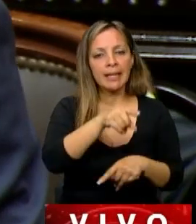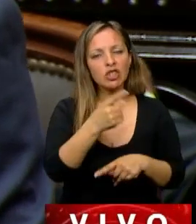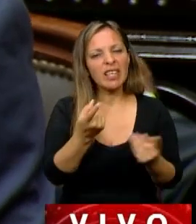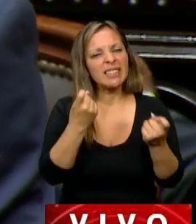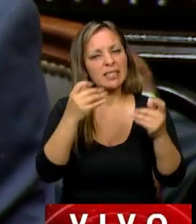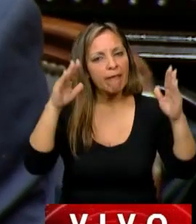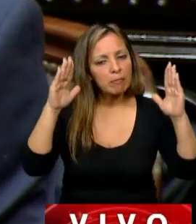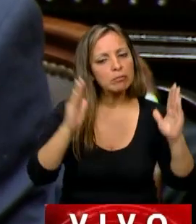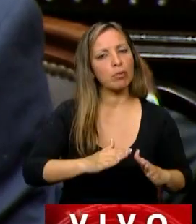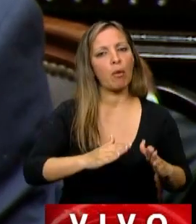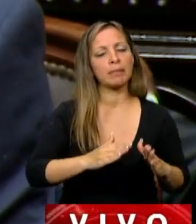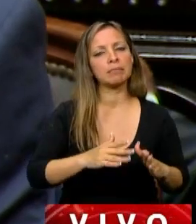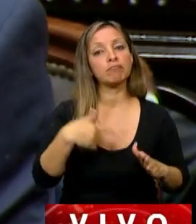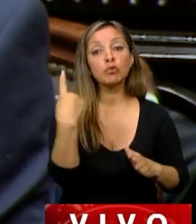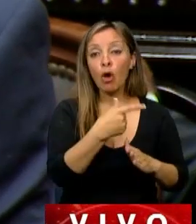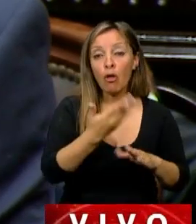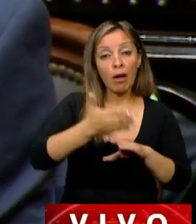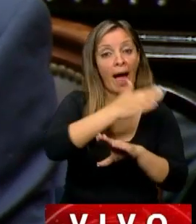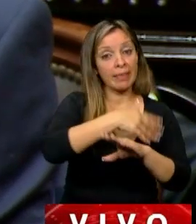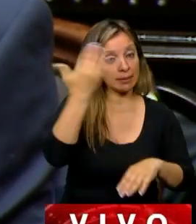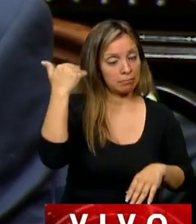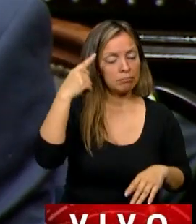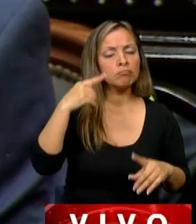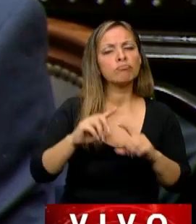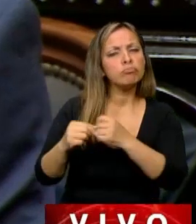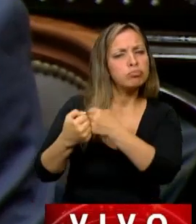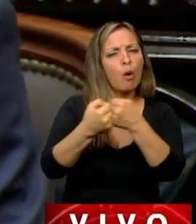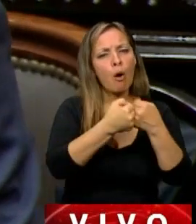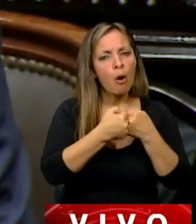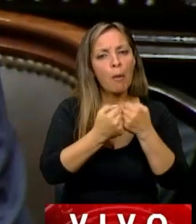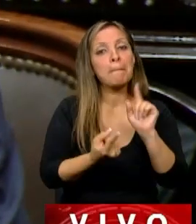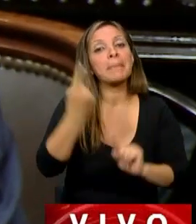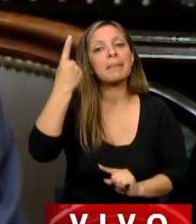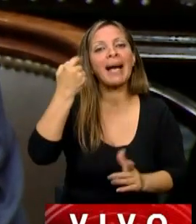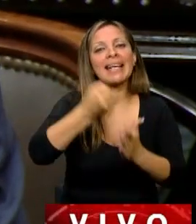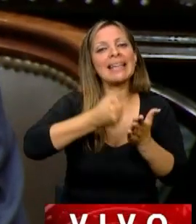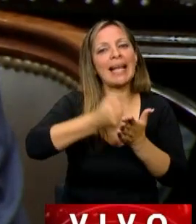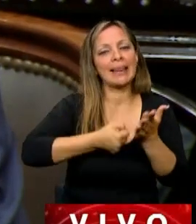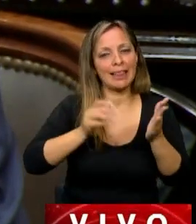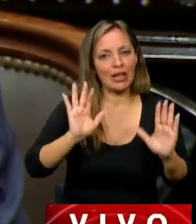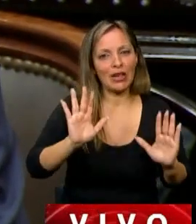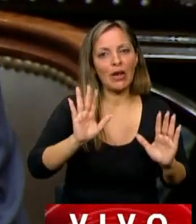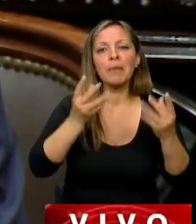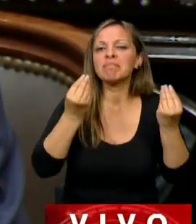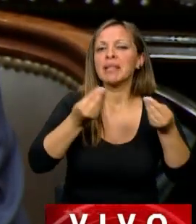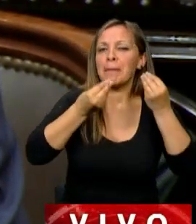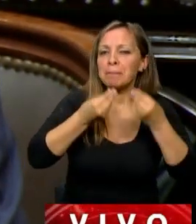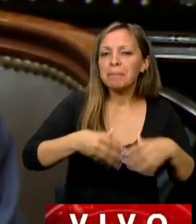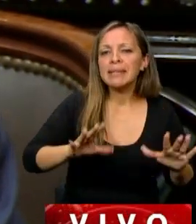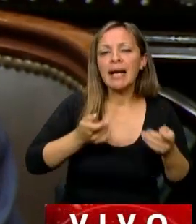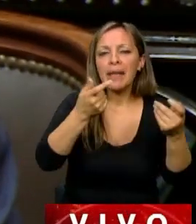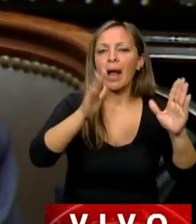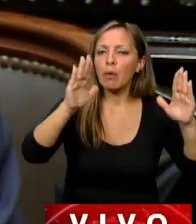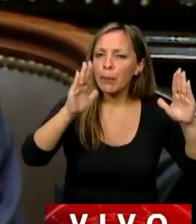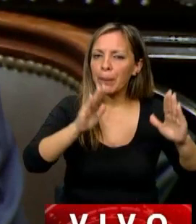bajar. Nos propusimos en consecuencia el primer intento en muchos años de empezar a darle